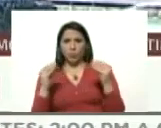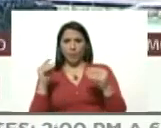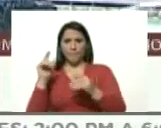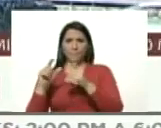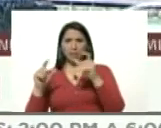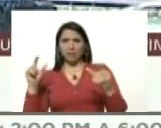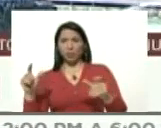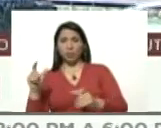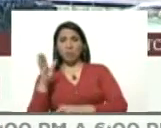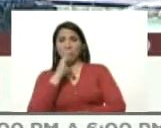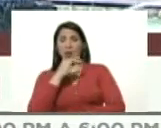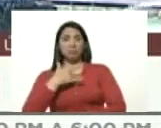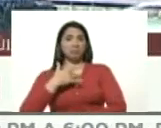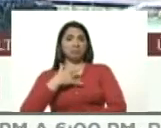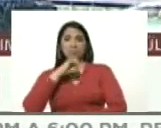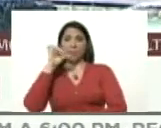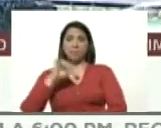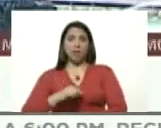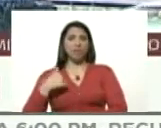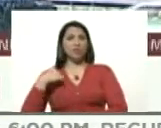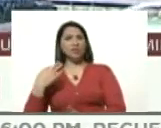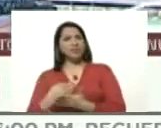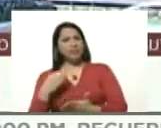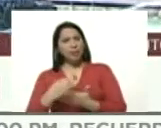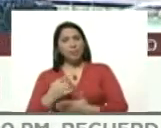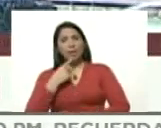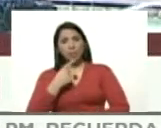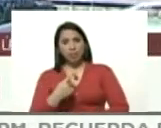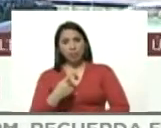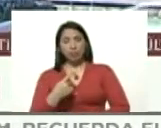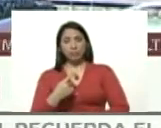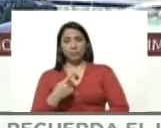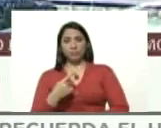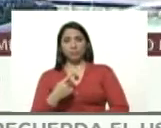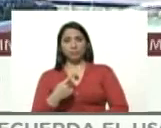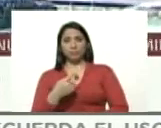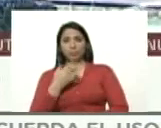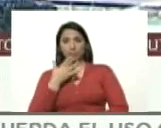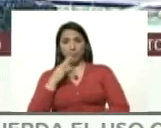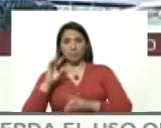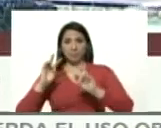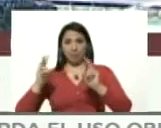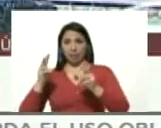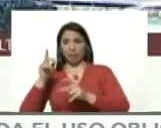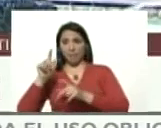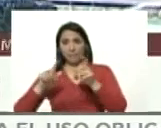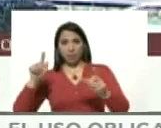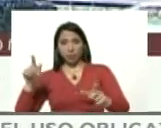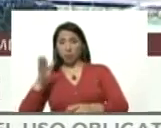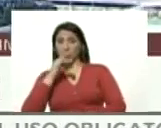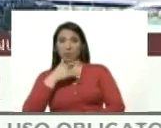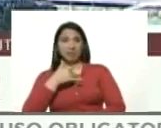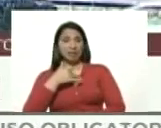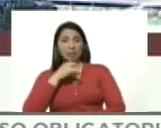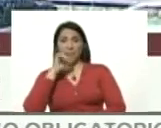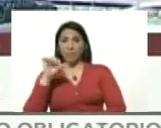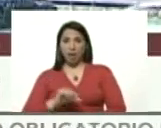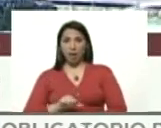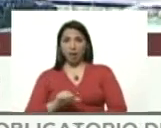son asintomáticos. Yo siempre he hecho referencia que el tema de los casos asintomáticos es que son